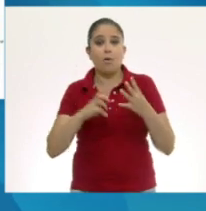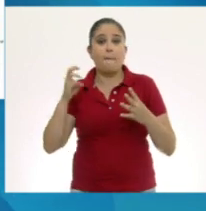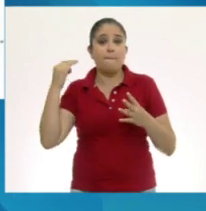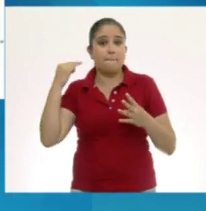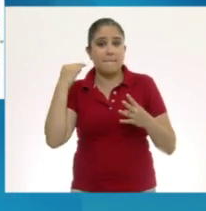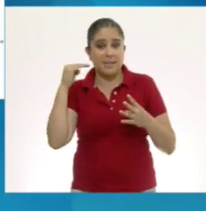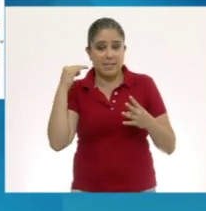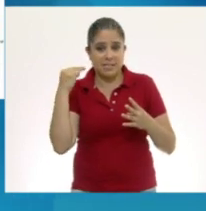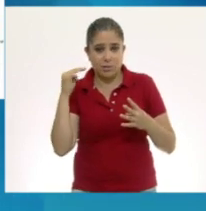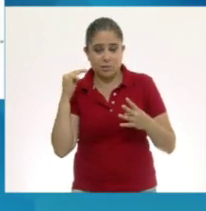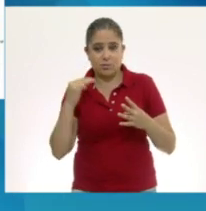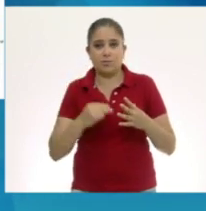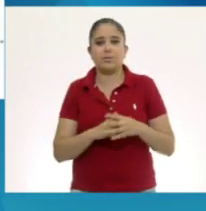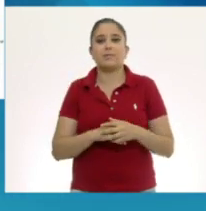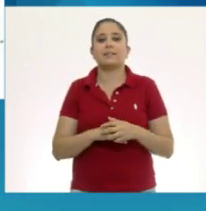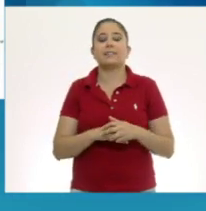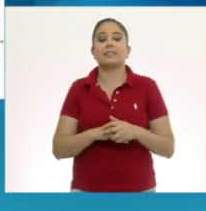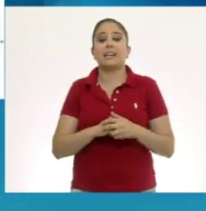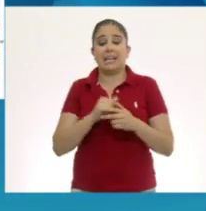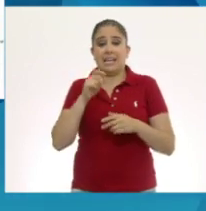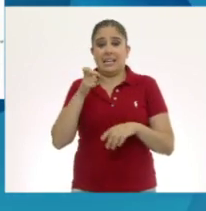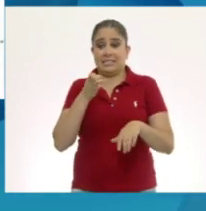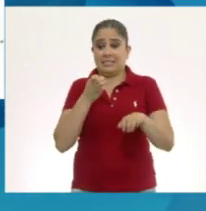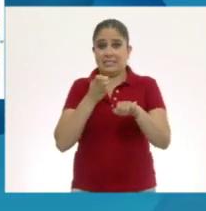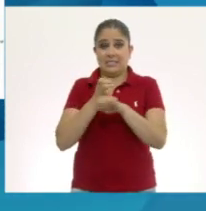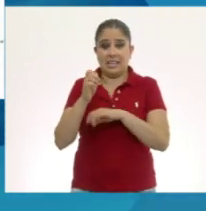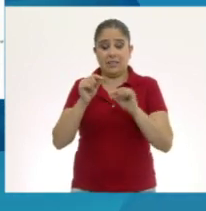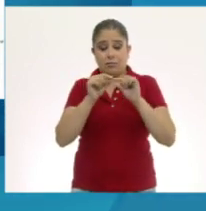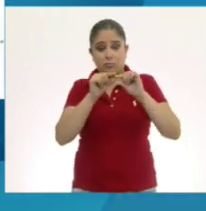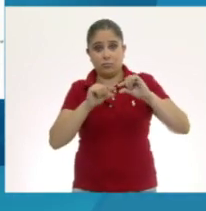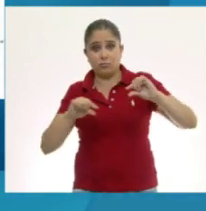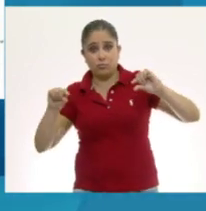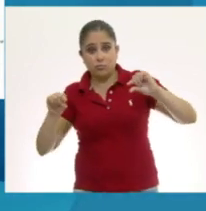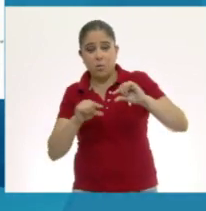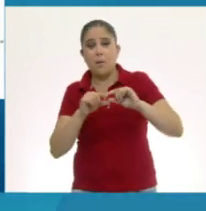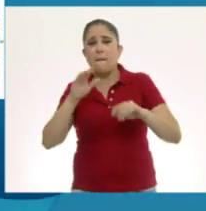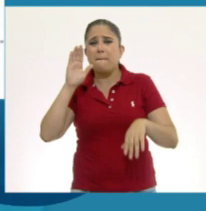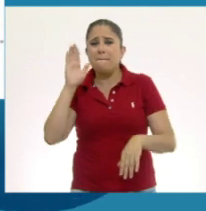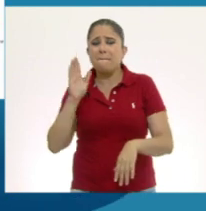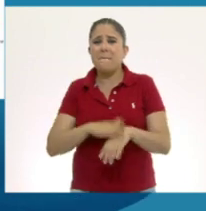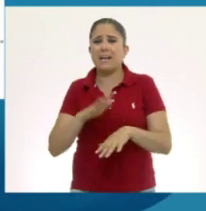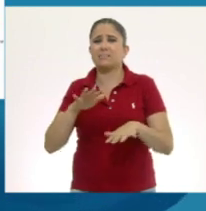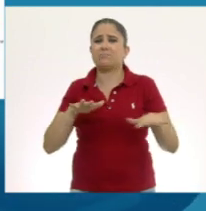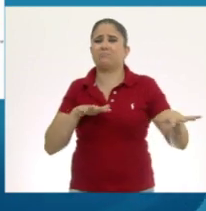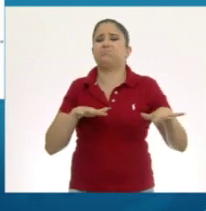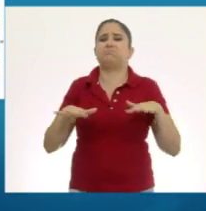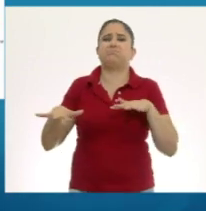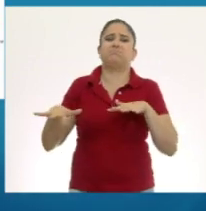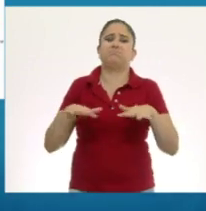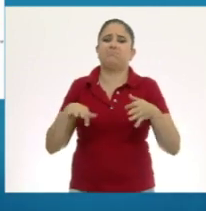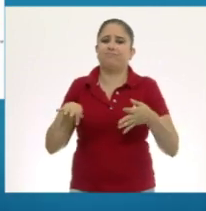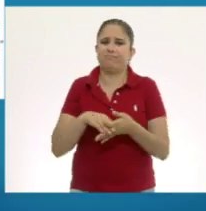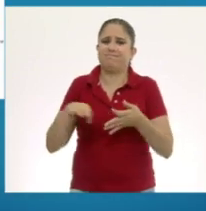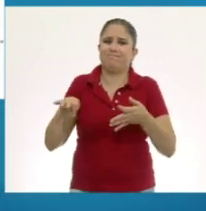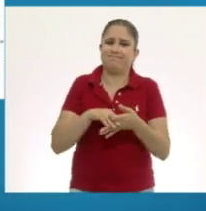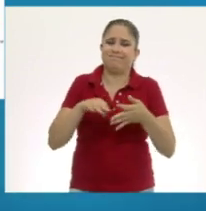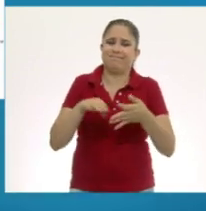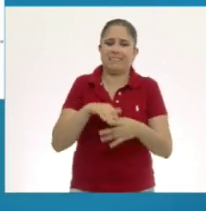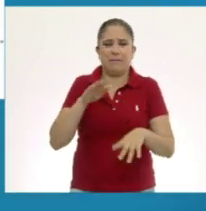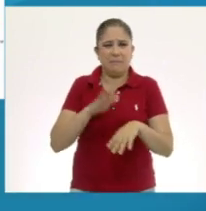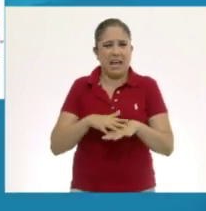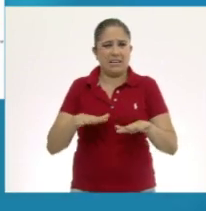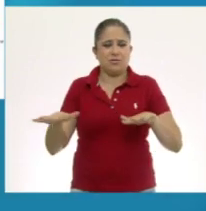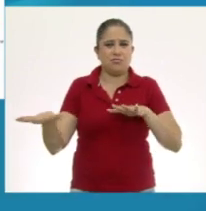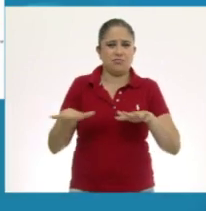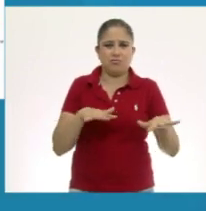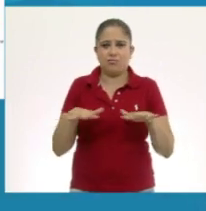Michoacán, los estados donde mayor movimiento sísmico se puede presentar.